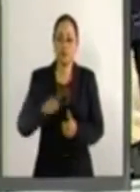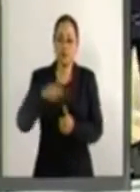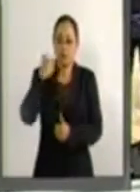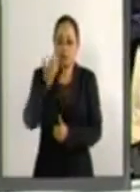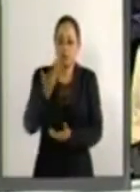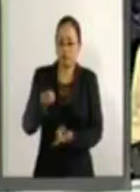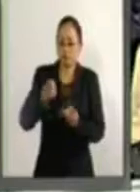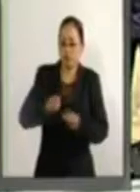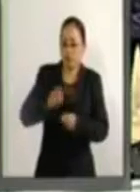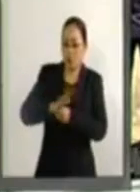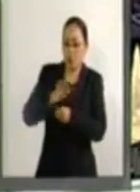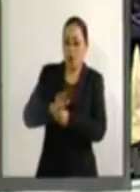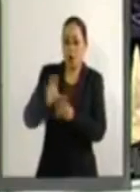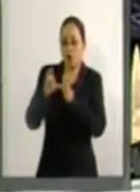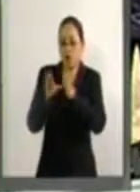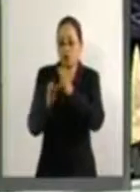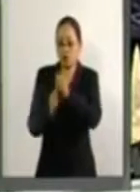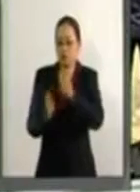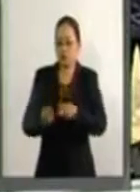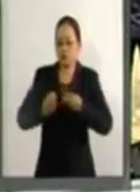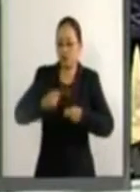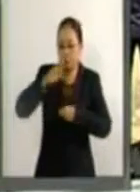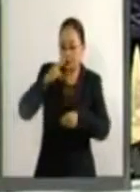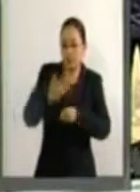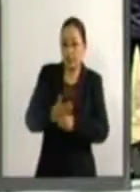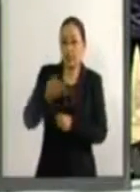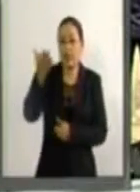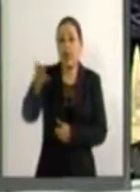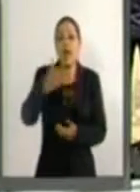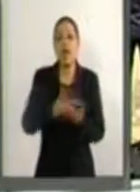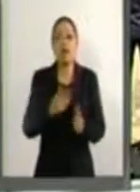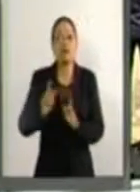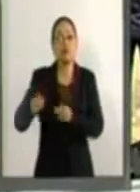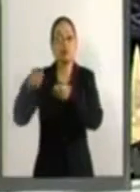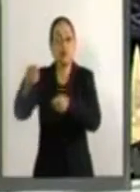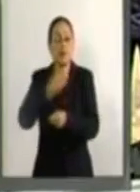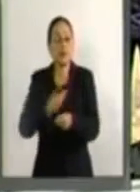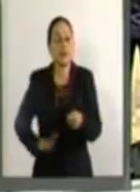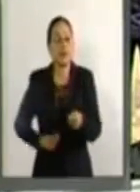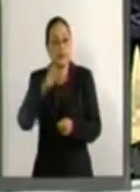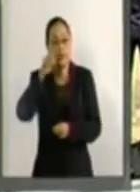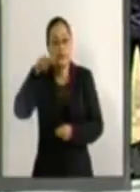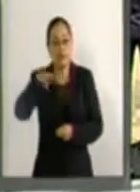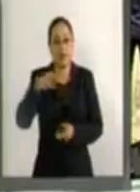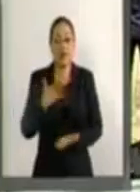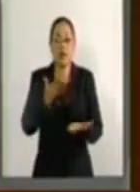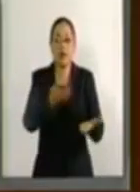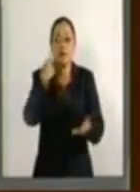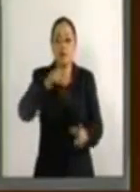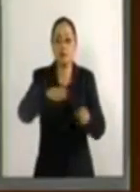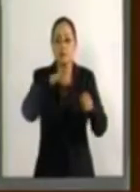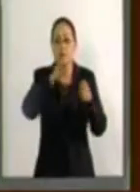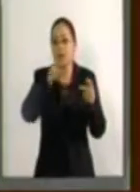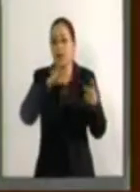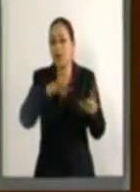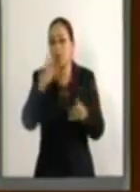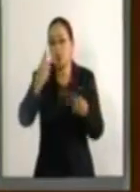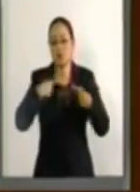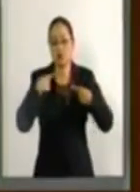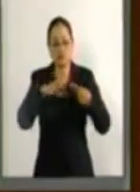las facultades constitucionales del presidente Enrique Peña Nieto, se sometió a esta soberanía la designación de 4 ciudadanos